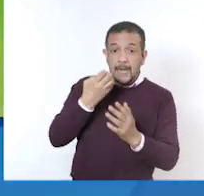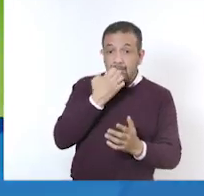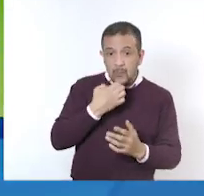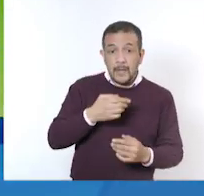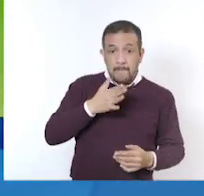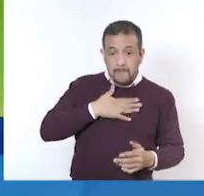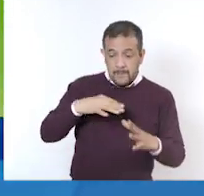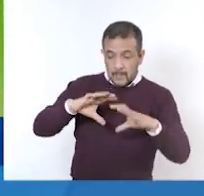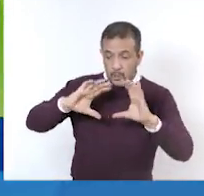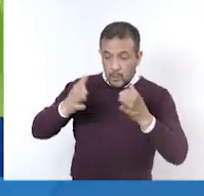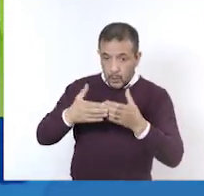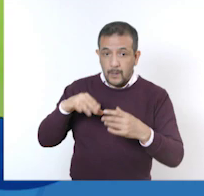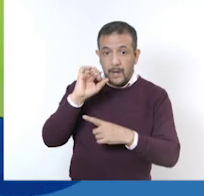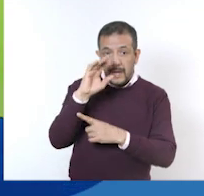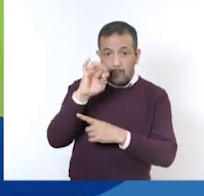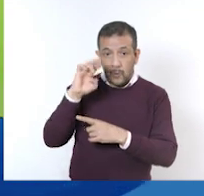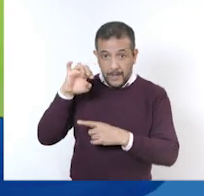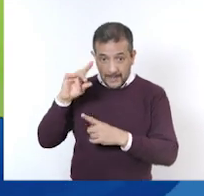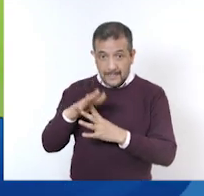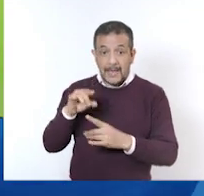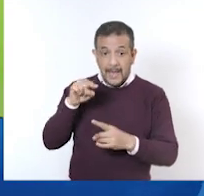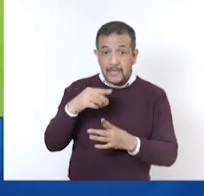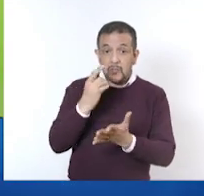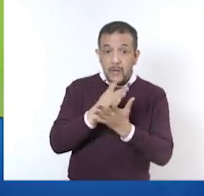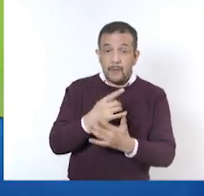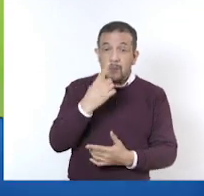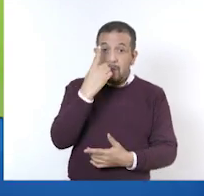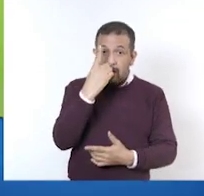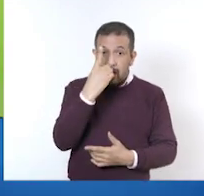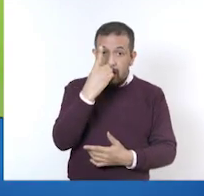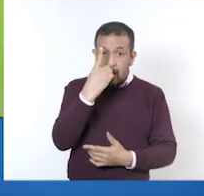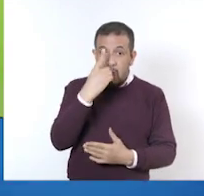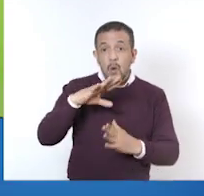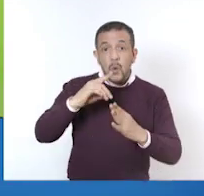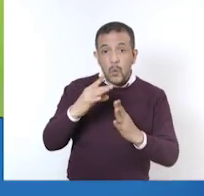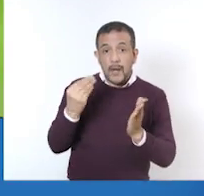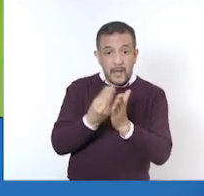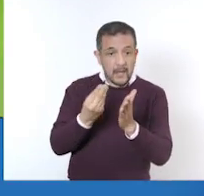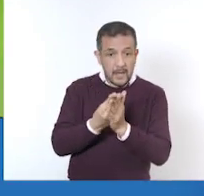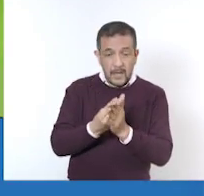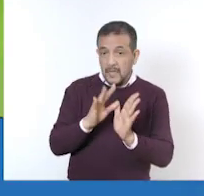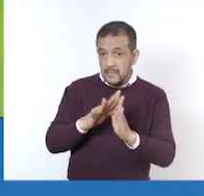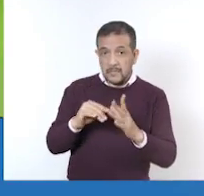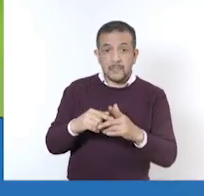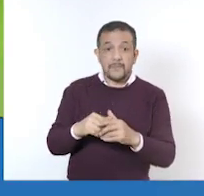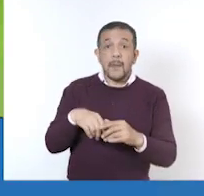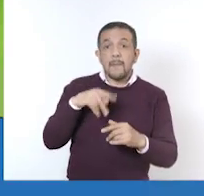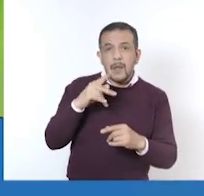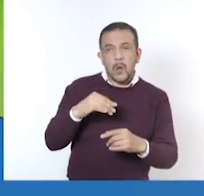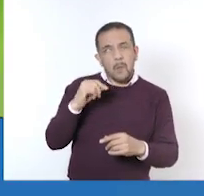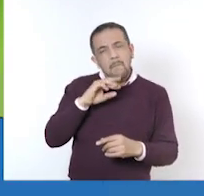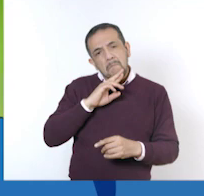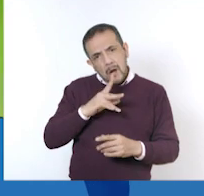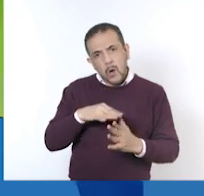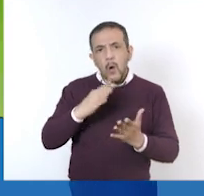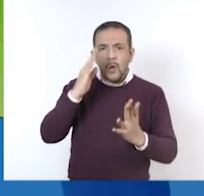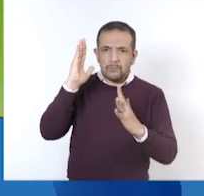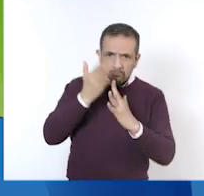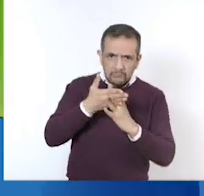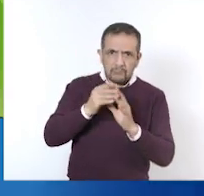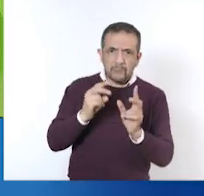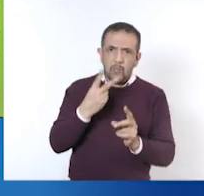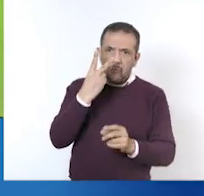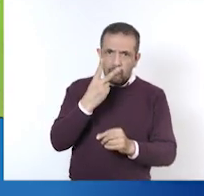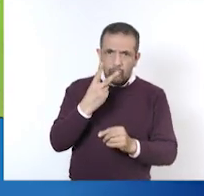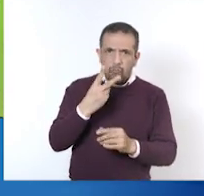escuela serían: en mi comunidad de Carboneras solo hay un turno, pero una forma sería que hubiera dos turnos,